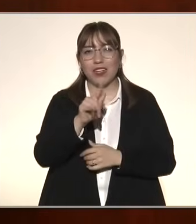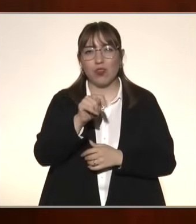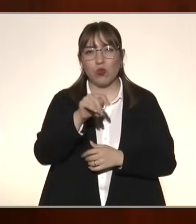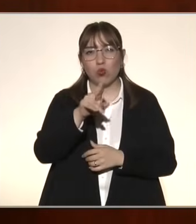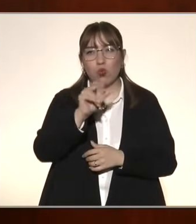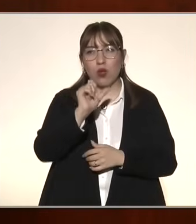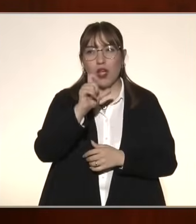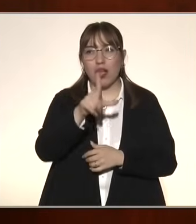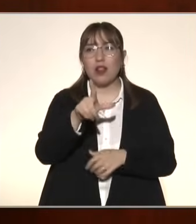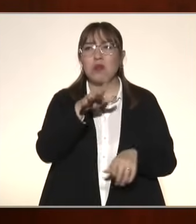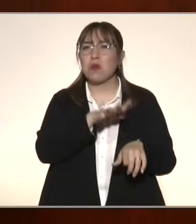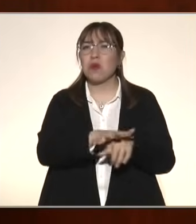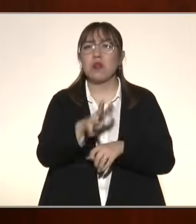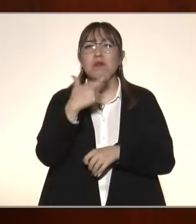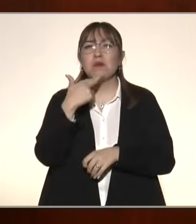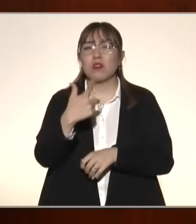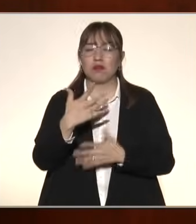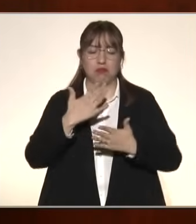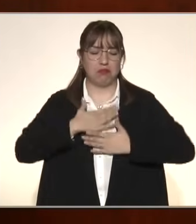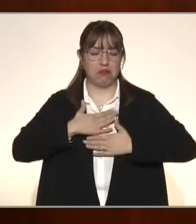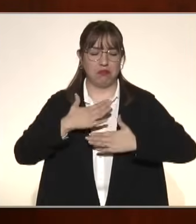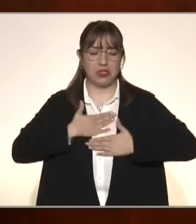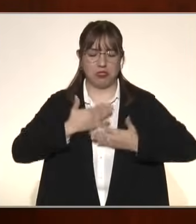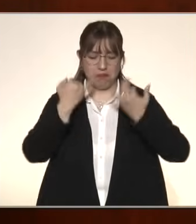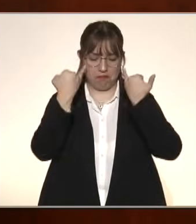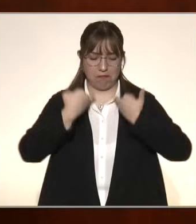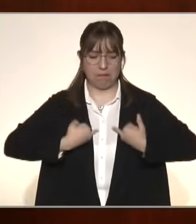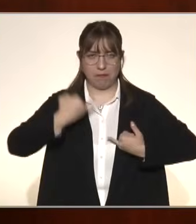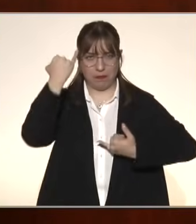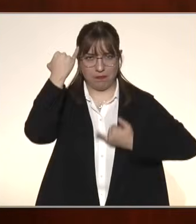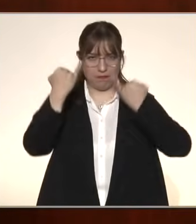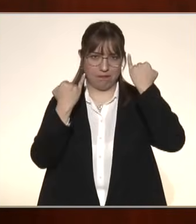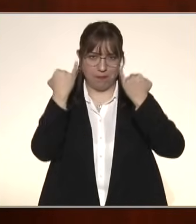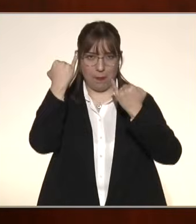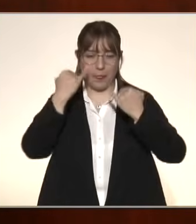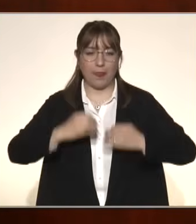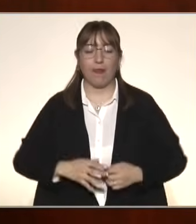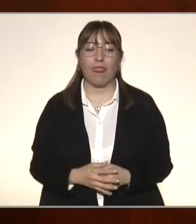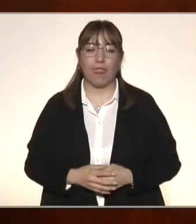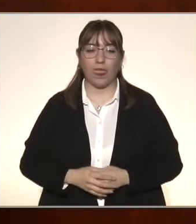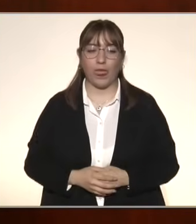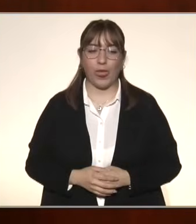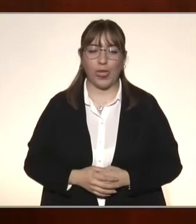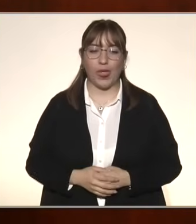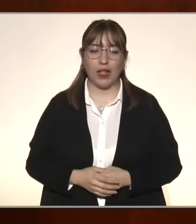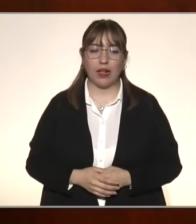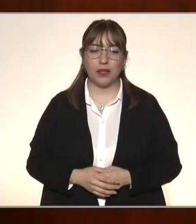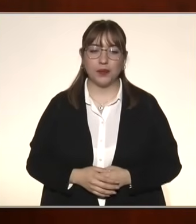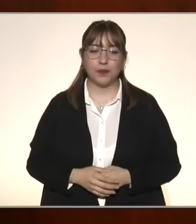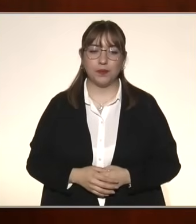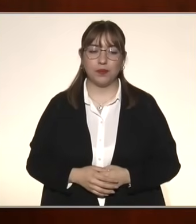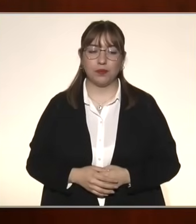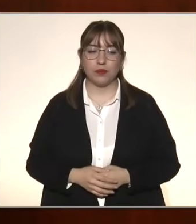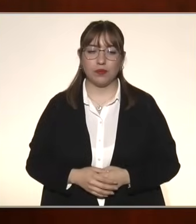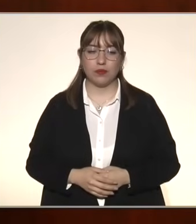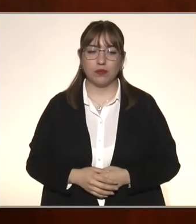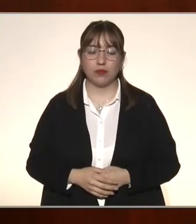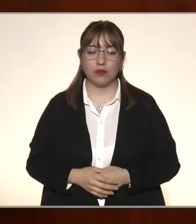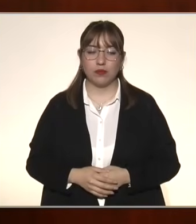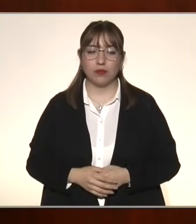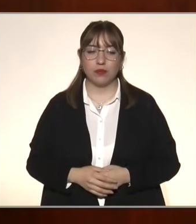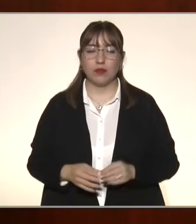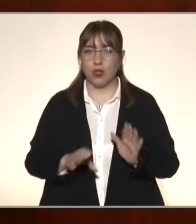ritual es el personalizado, ¿no? Lo vemos mucho, por ejemplo, en estrategias de imaginería guiada. La